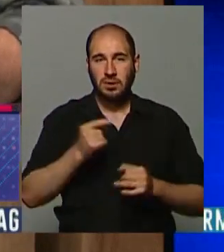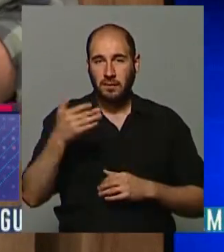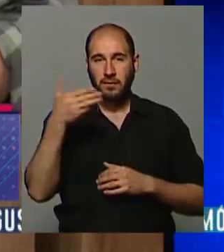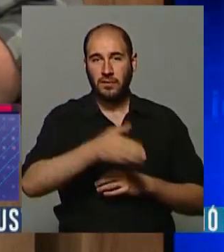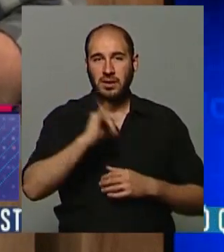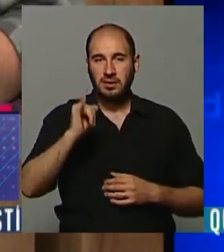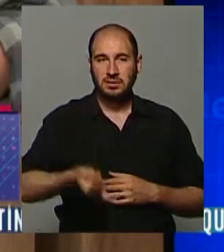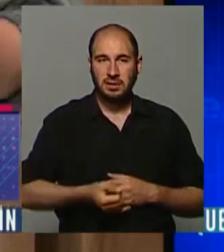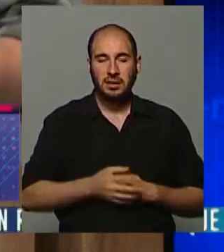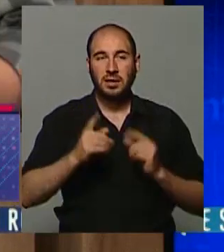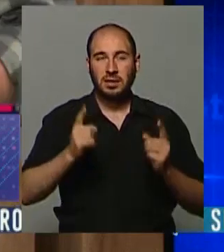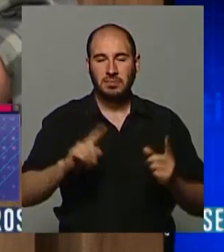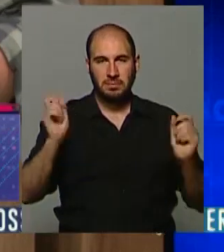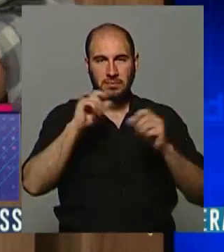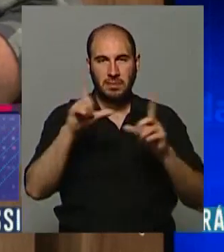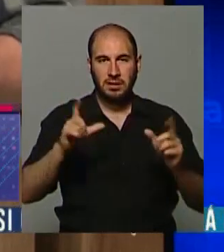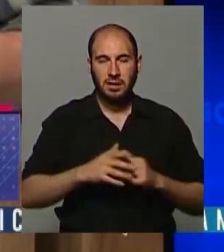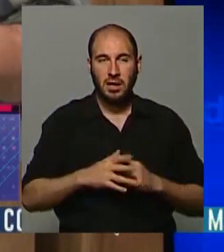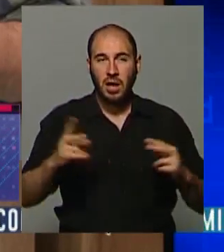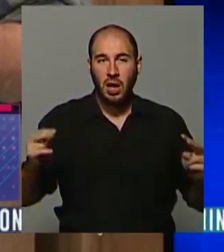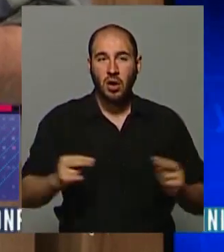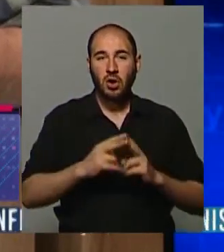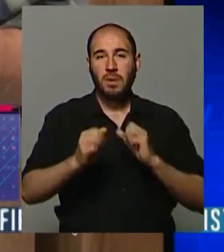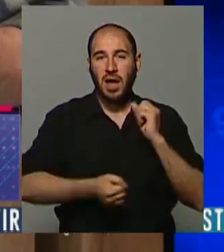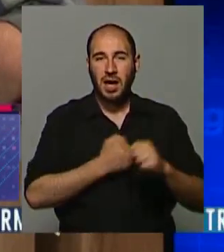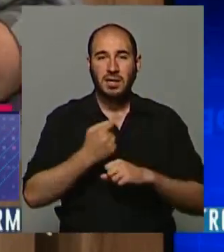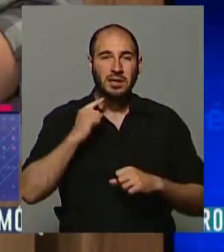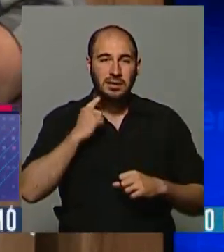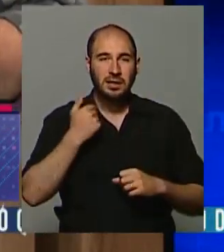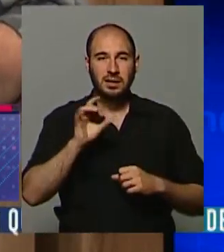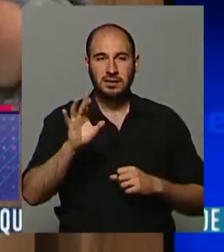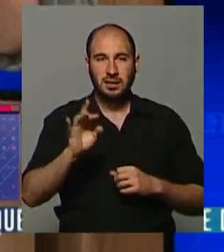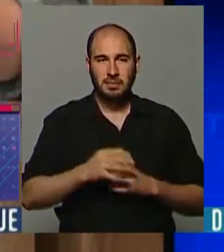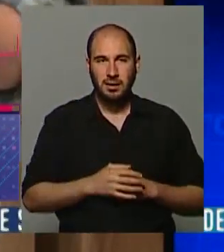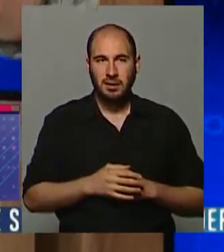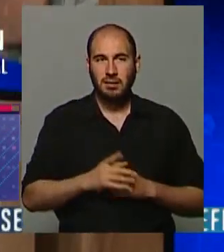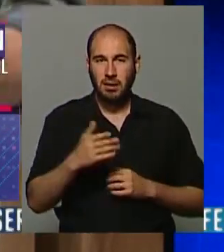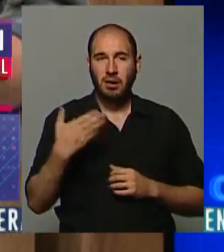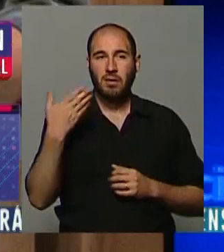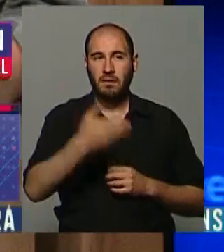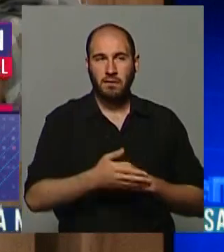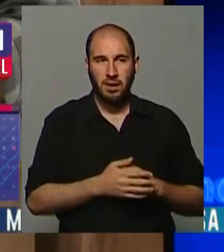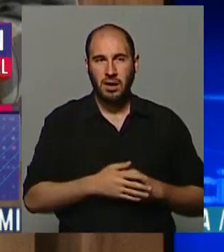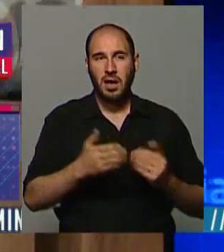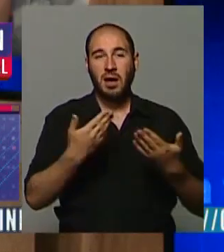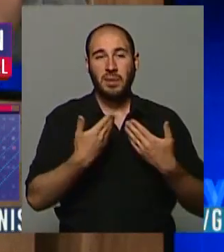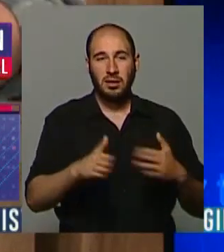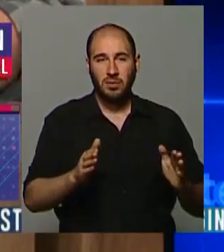participó, que ese también fue la sorpresa. La cumbre dura hasta el 13 de diciembre, es decir, participó, estuvo en la